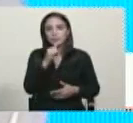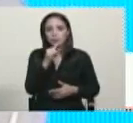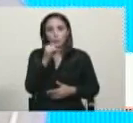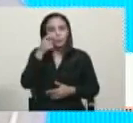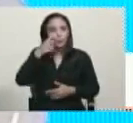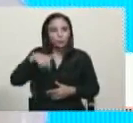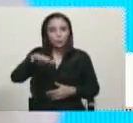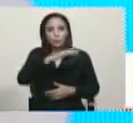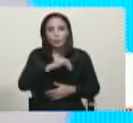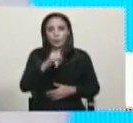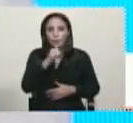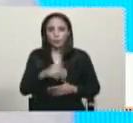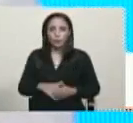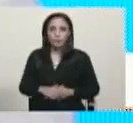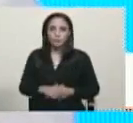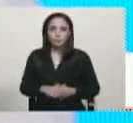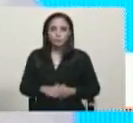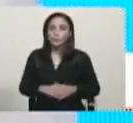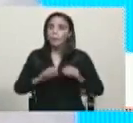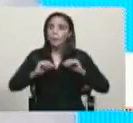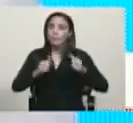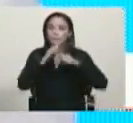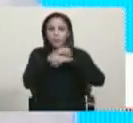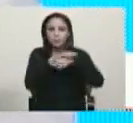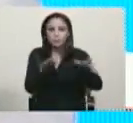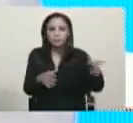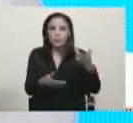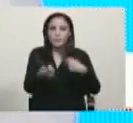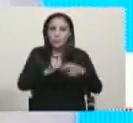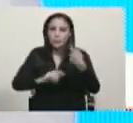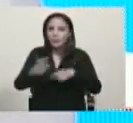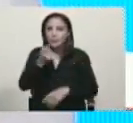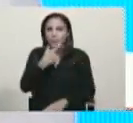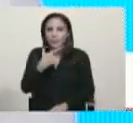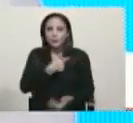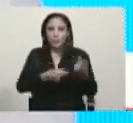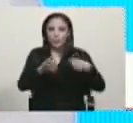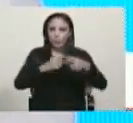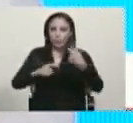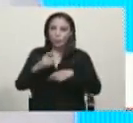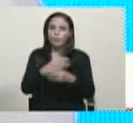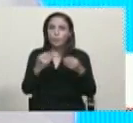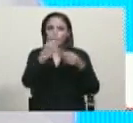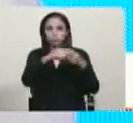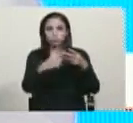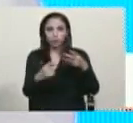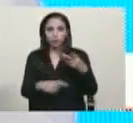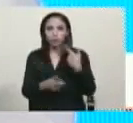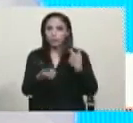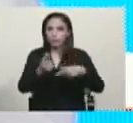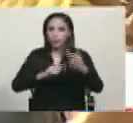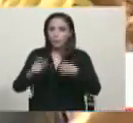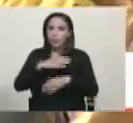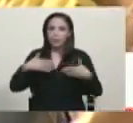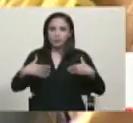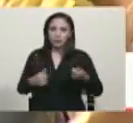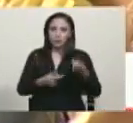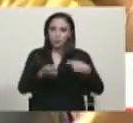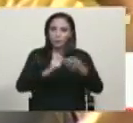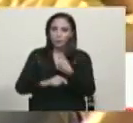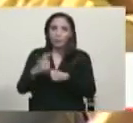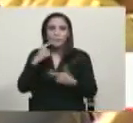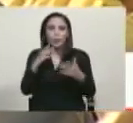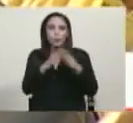pueblo. Se va a dar inicio a la distribución de medicamentos y otros insumos de salud para